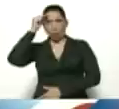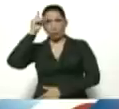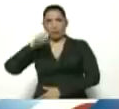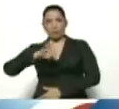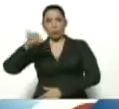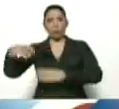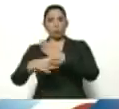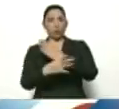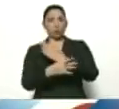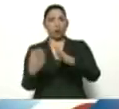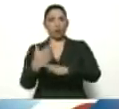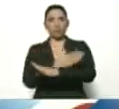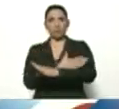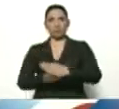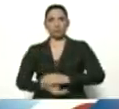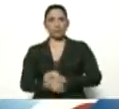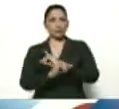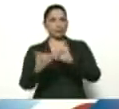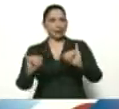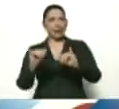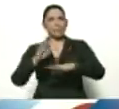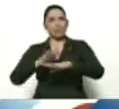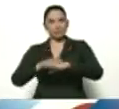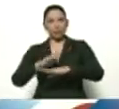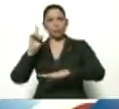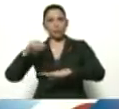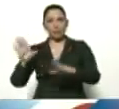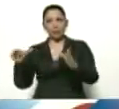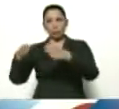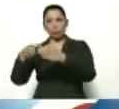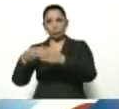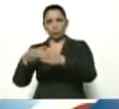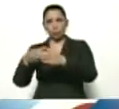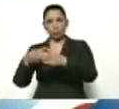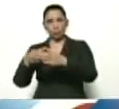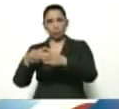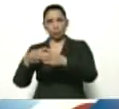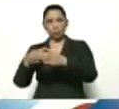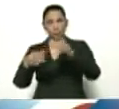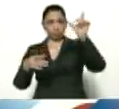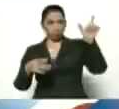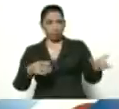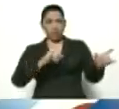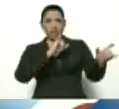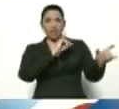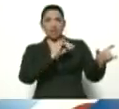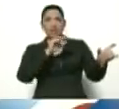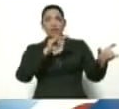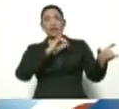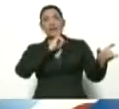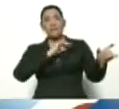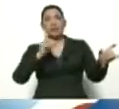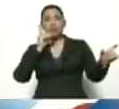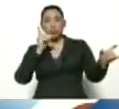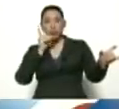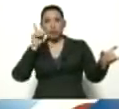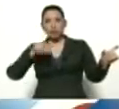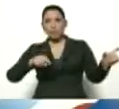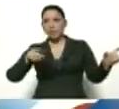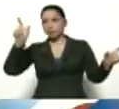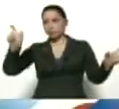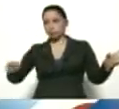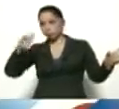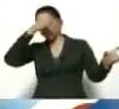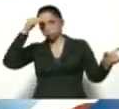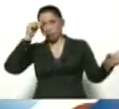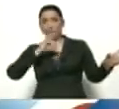guaidó ya había ocurrido la reunión entre iván duque y donald trump iván